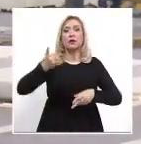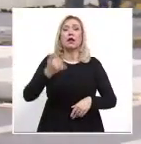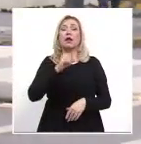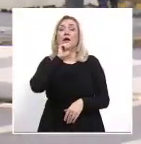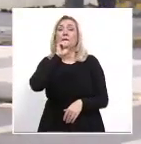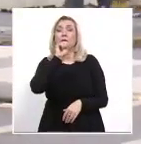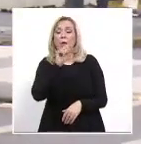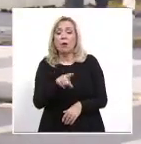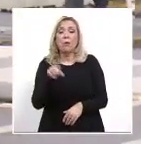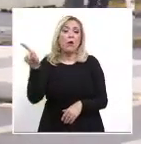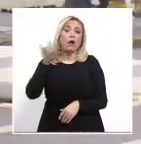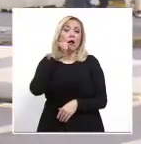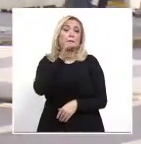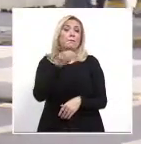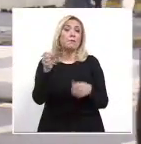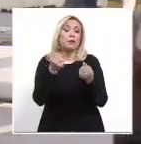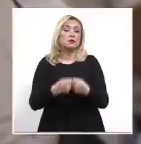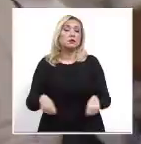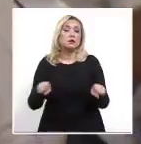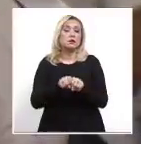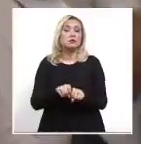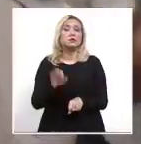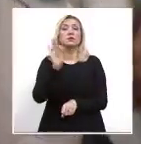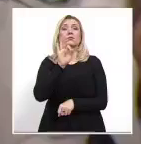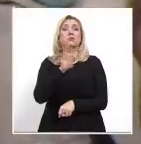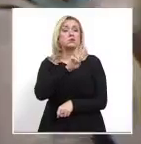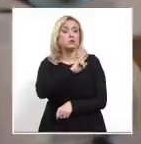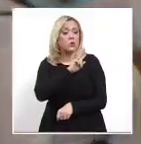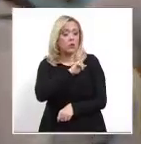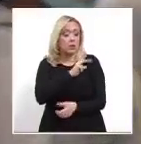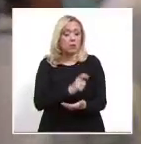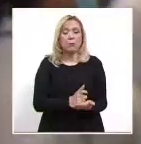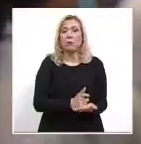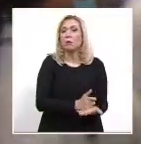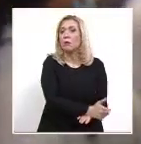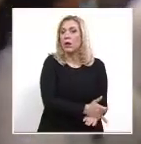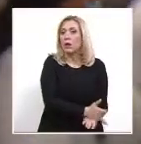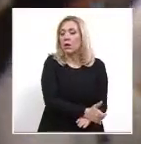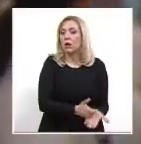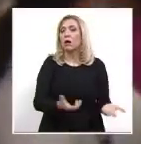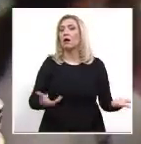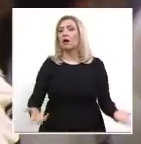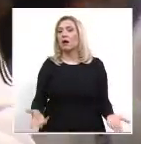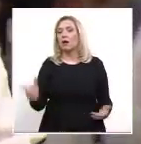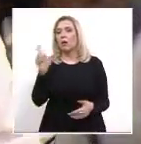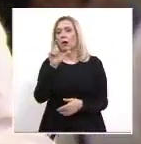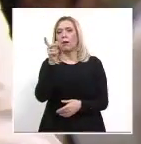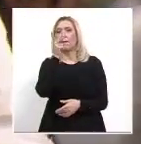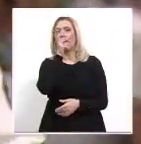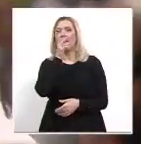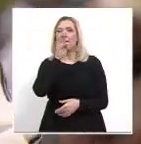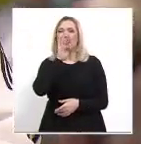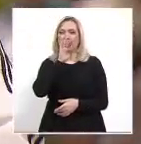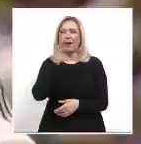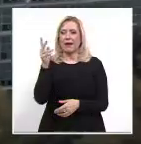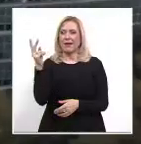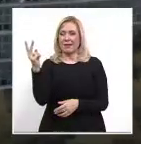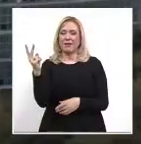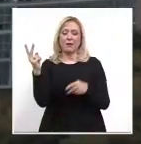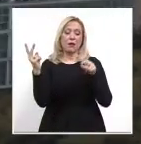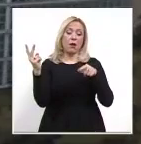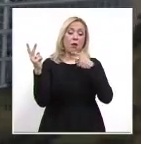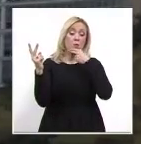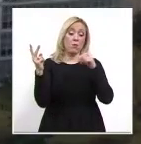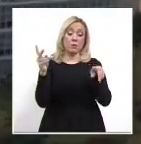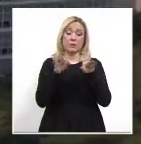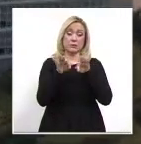ascendencia respecto de la pensión por viudez, pues solo preveía que los padres del trabajador fallecido solo podrían